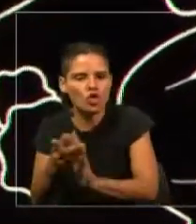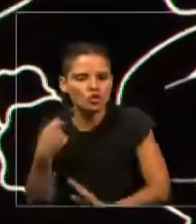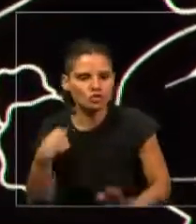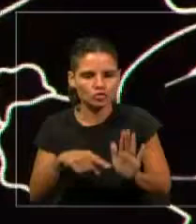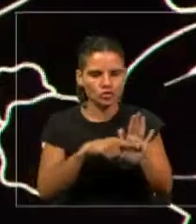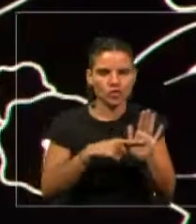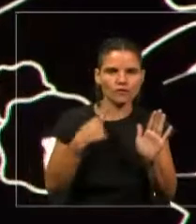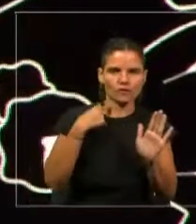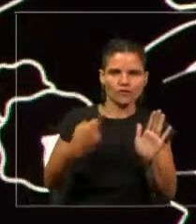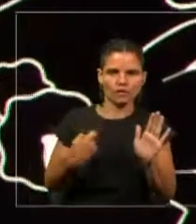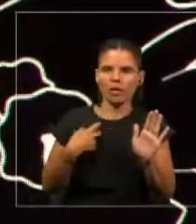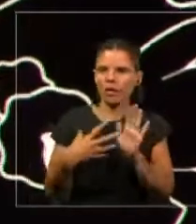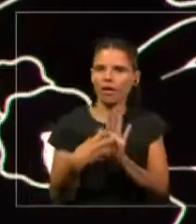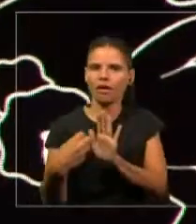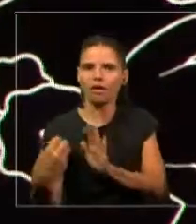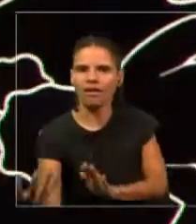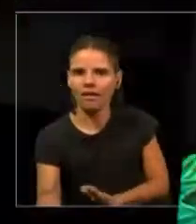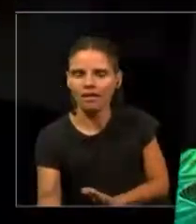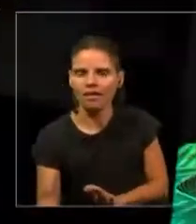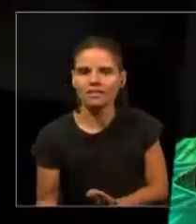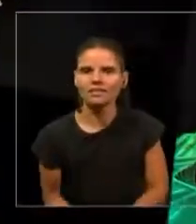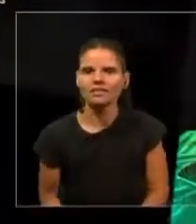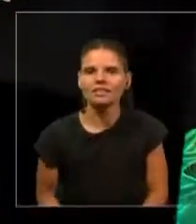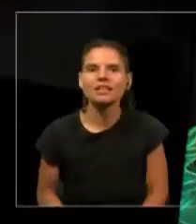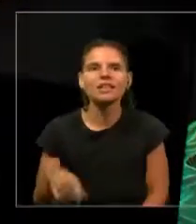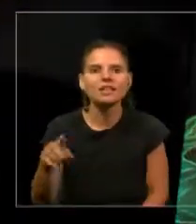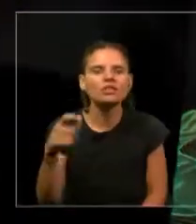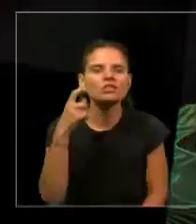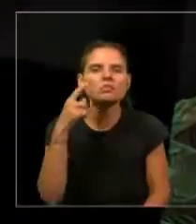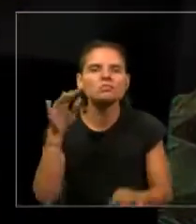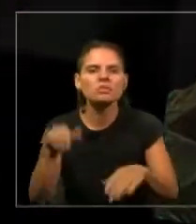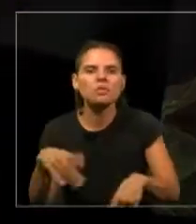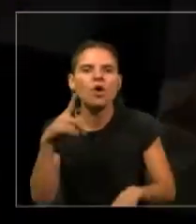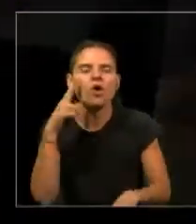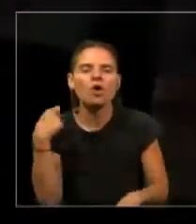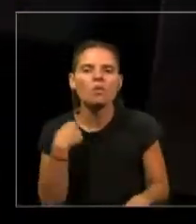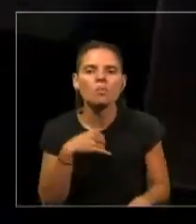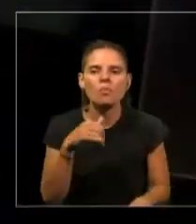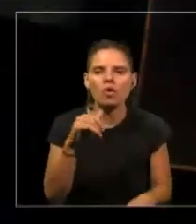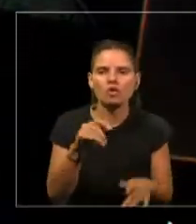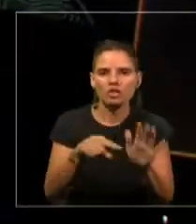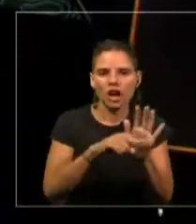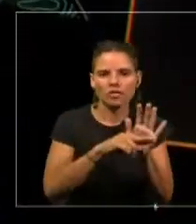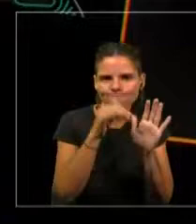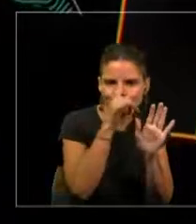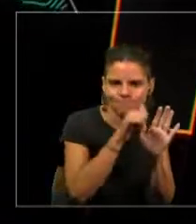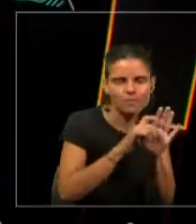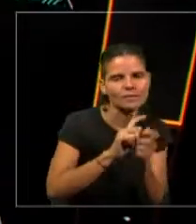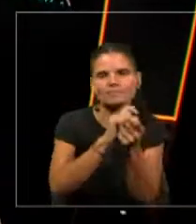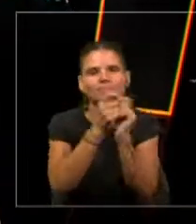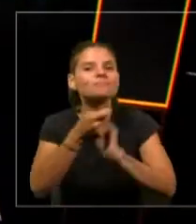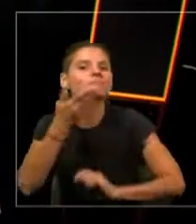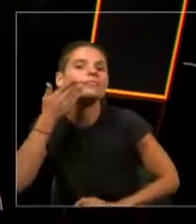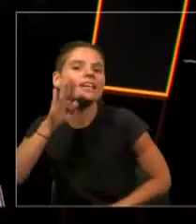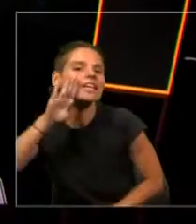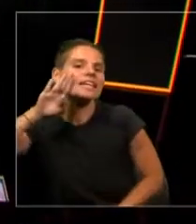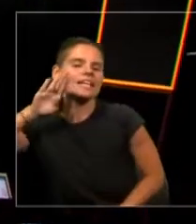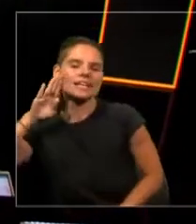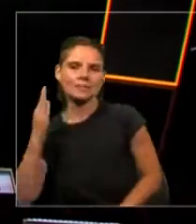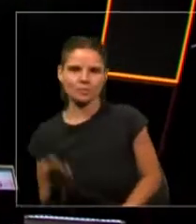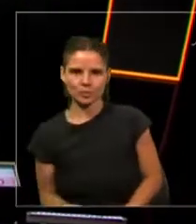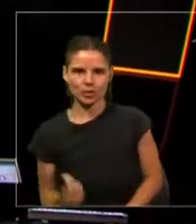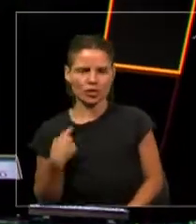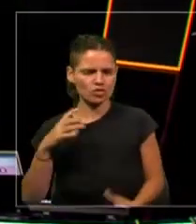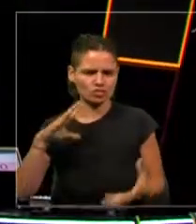que introduce una suerte de higienismo radical, omnipresente en el seno de